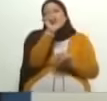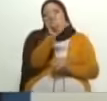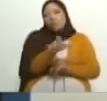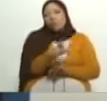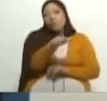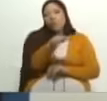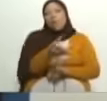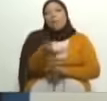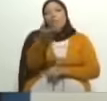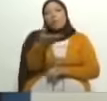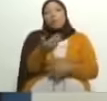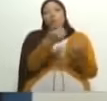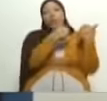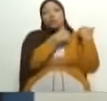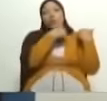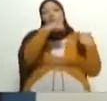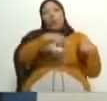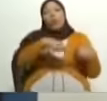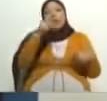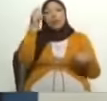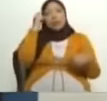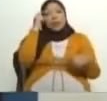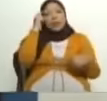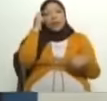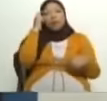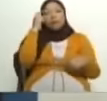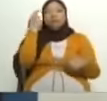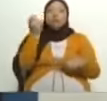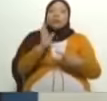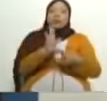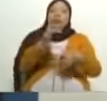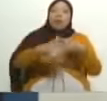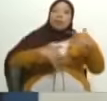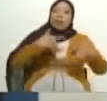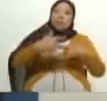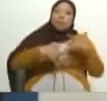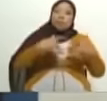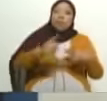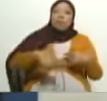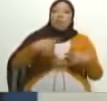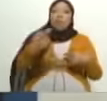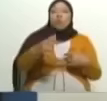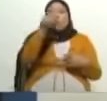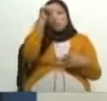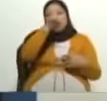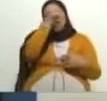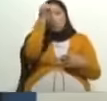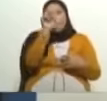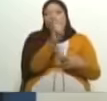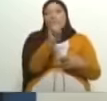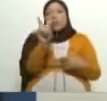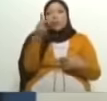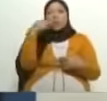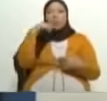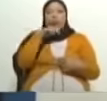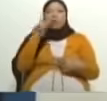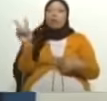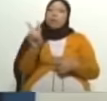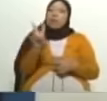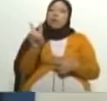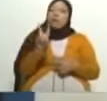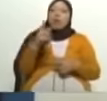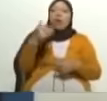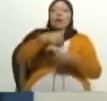relevante la fecha de hoy ante el evento de primarias del próximo domingo 22 en